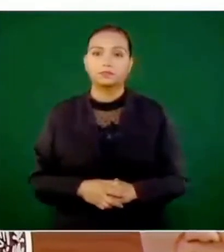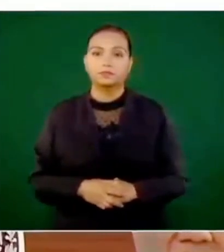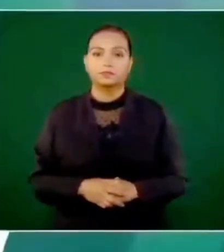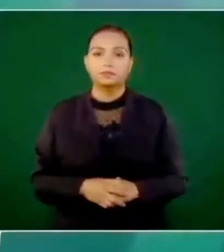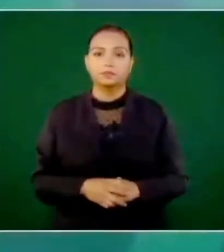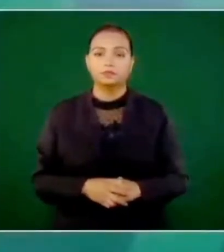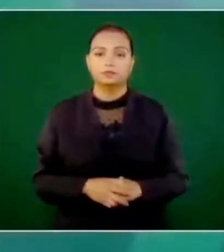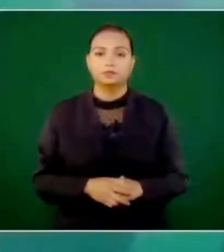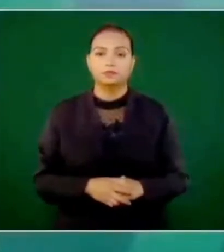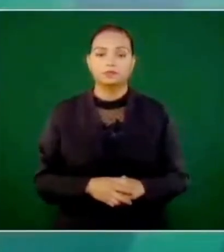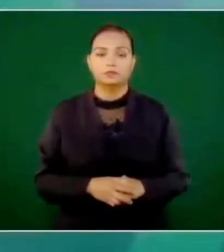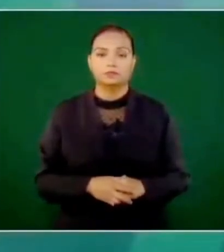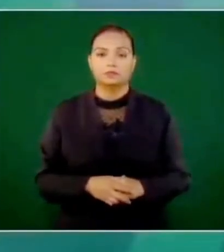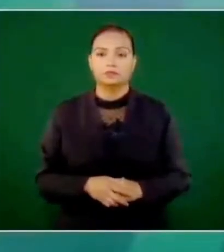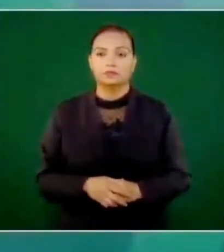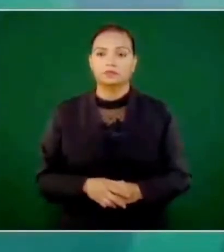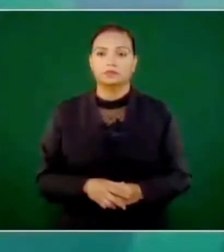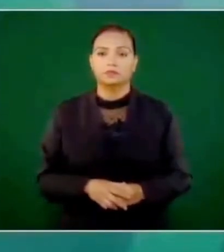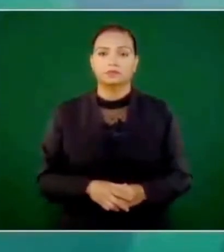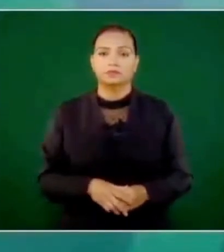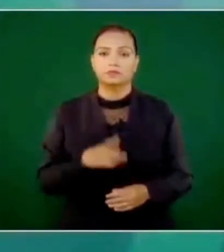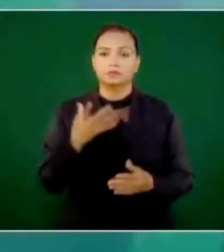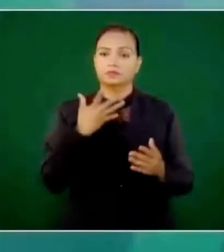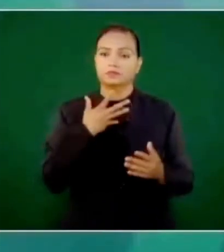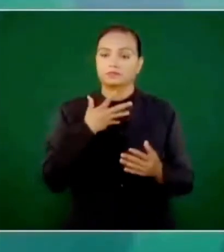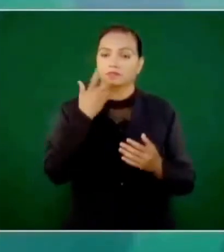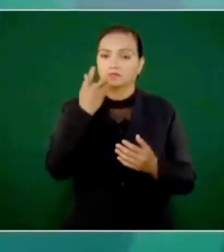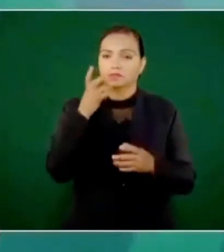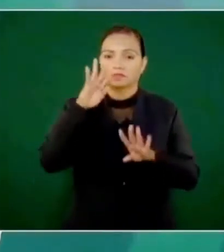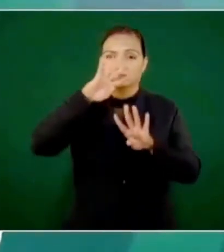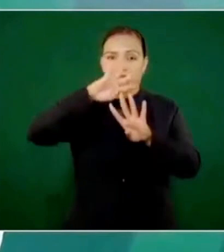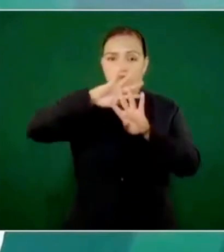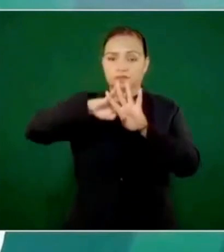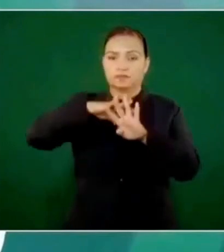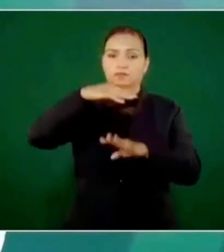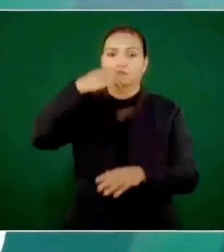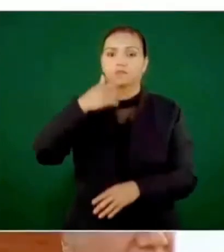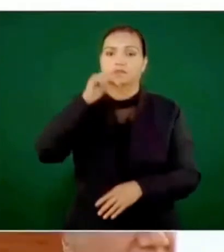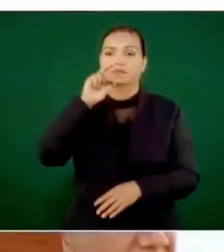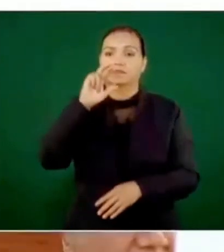¿No es eso lo que tiene en la cárcel a García Luna?